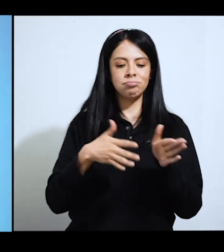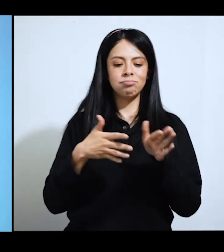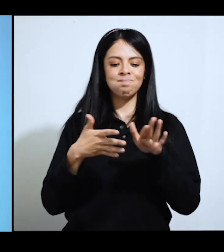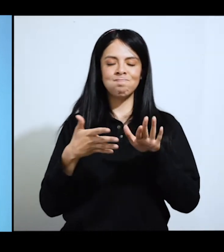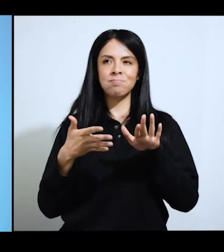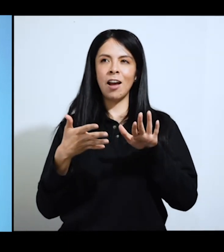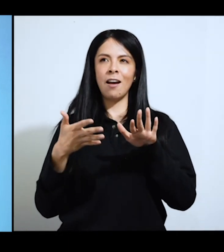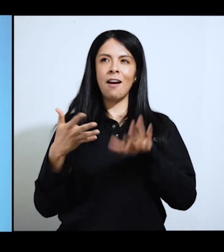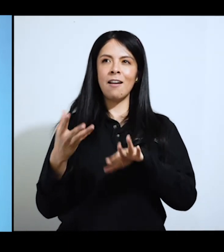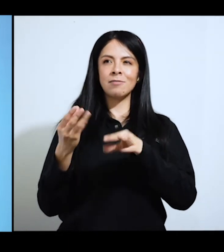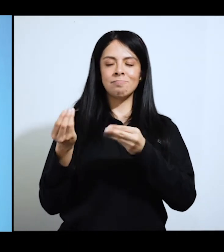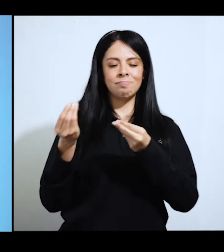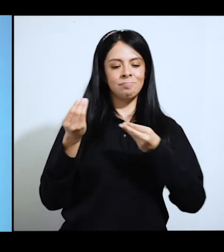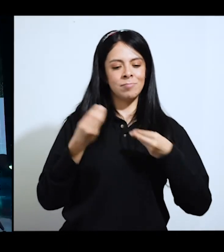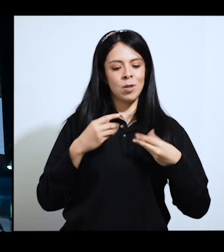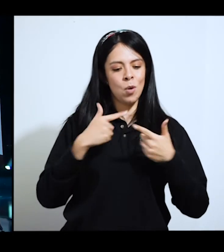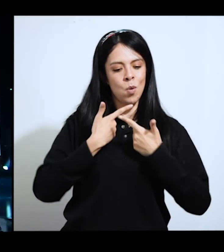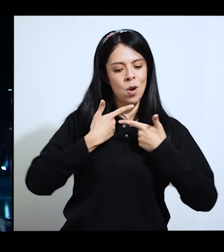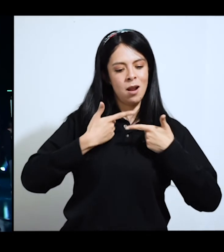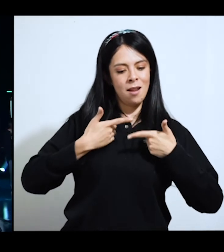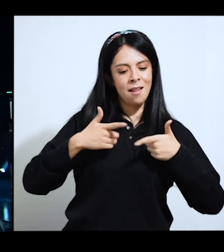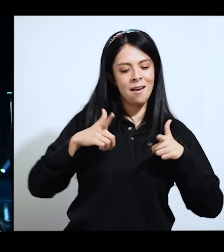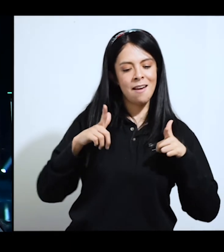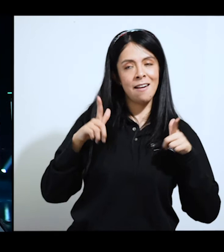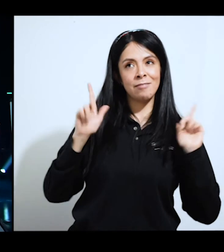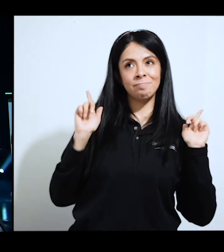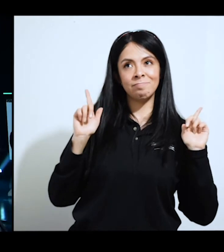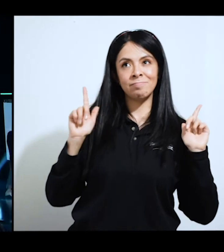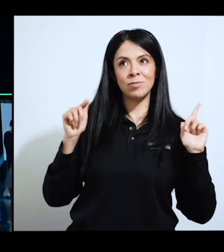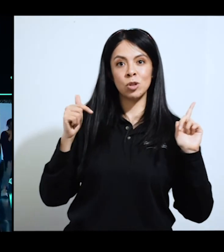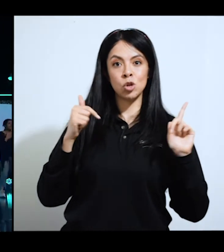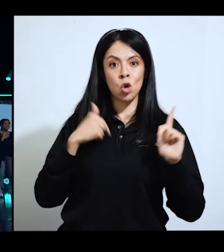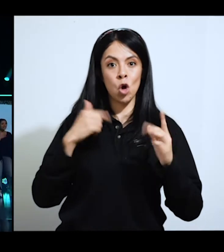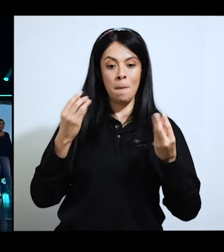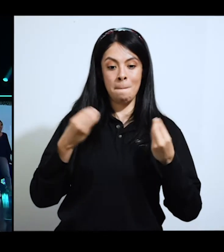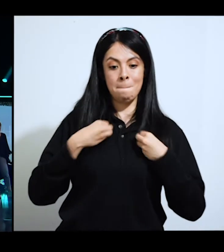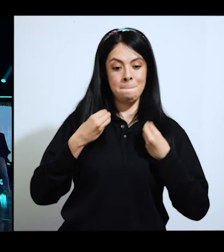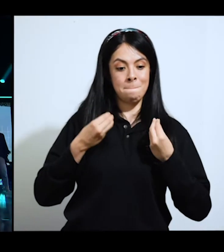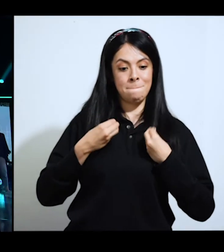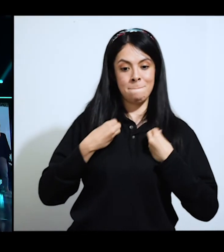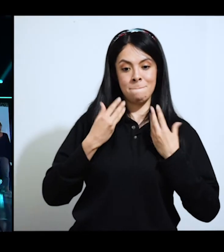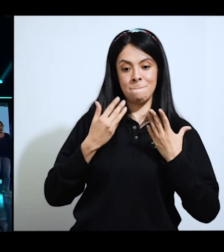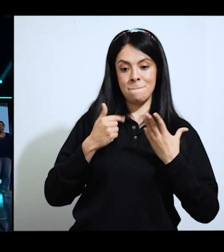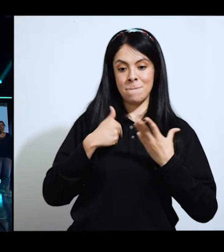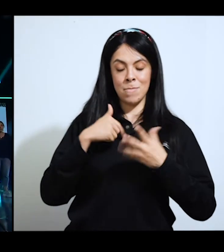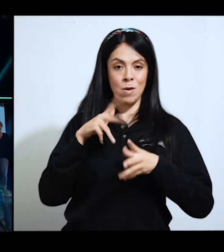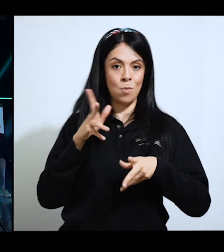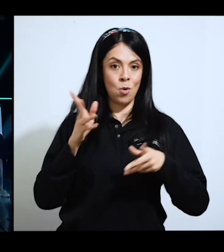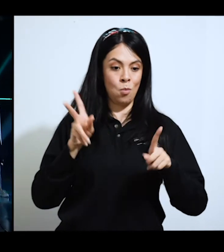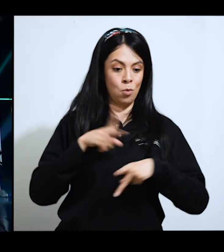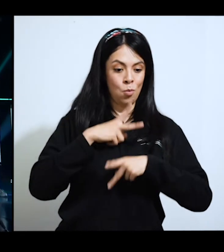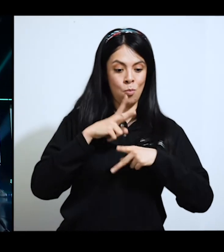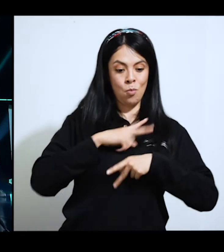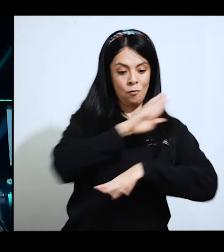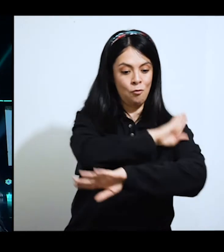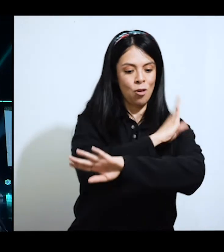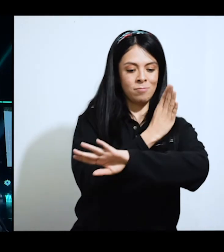Libre soy, ya no vivo en mis fuerzas. Vives tú en